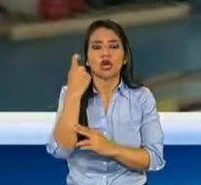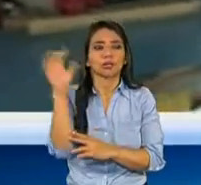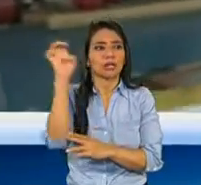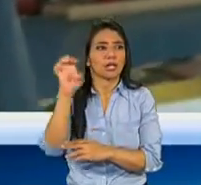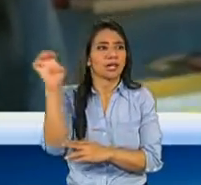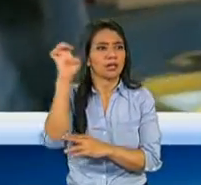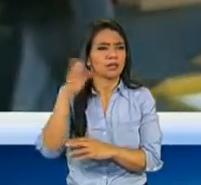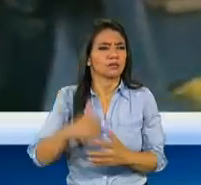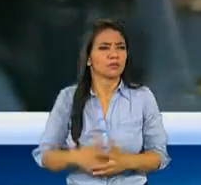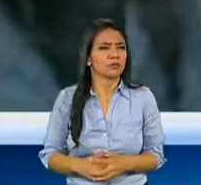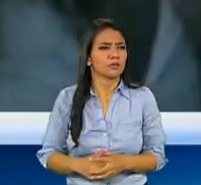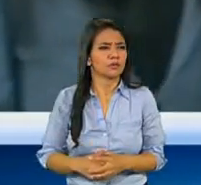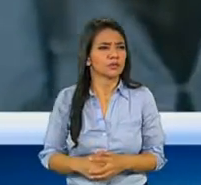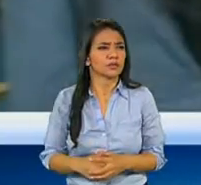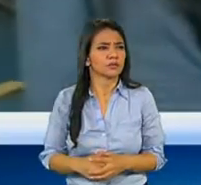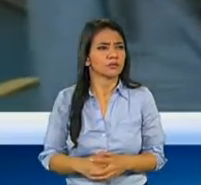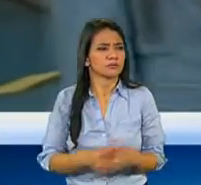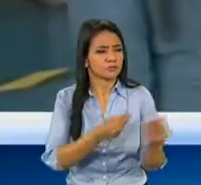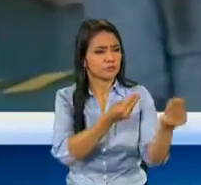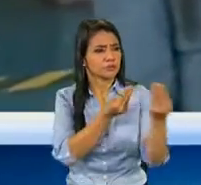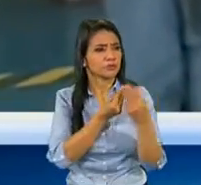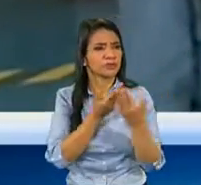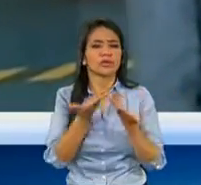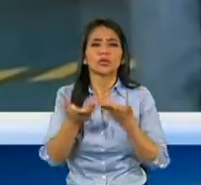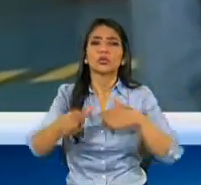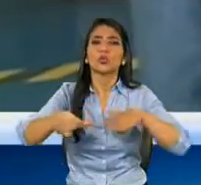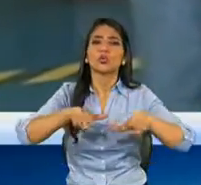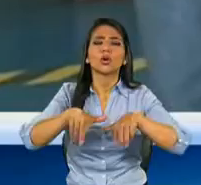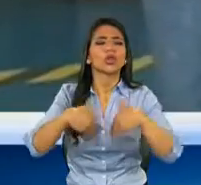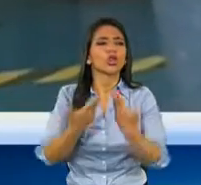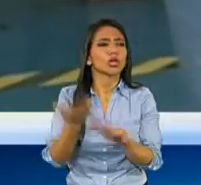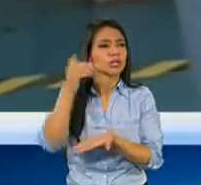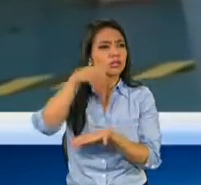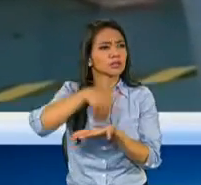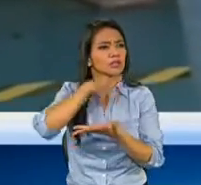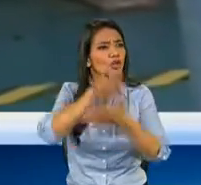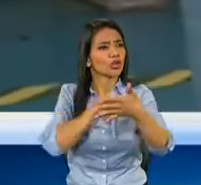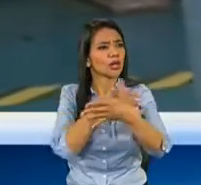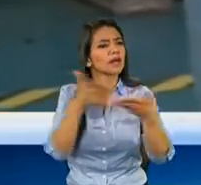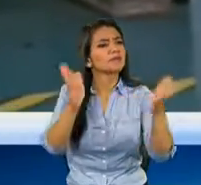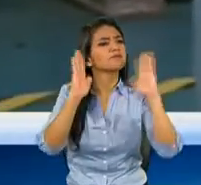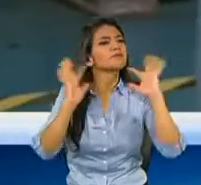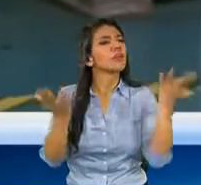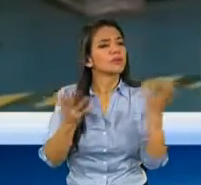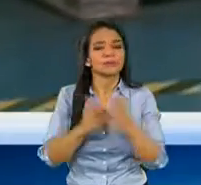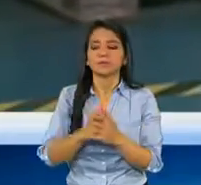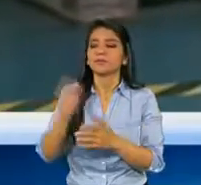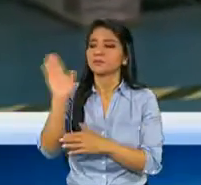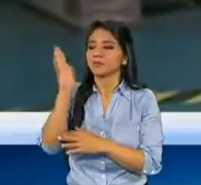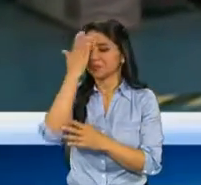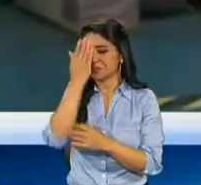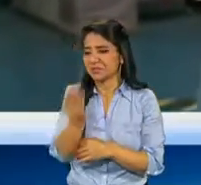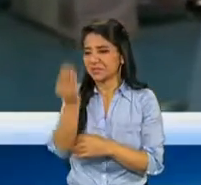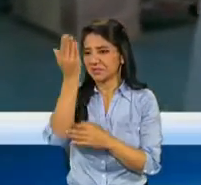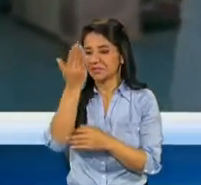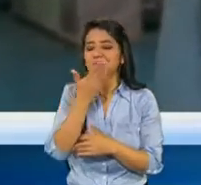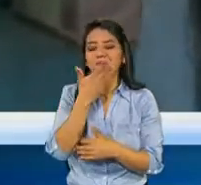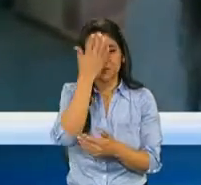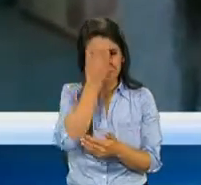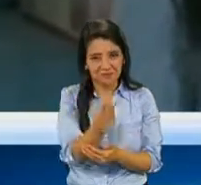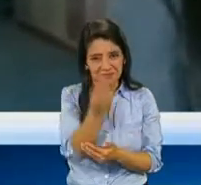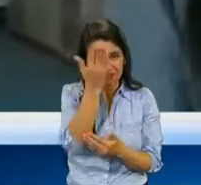mariela veloz para que un poco nos comenten dónde están ubicados estos centros y cuáles son los horarios de atención buenos días hola muy buenos días buenos días a toda la ciudadanía